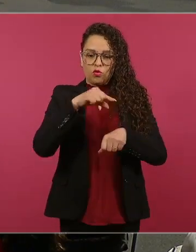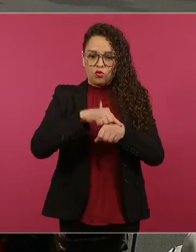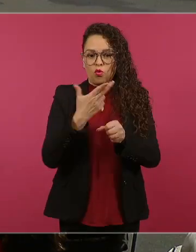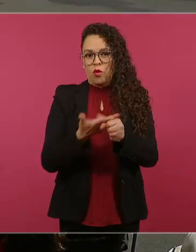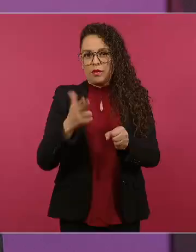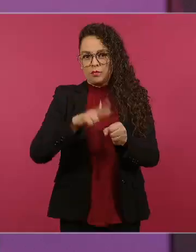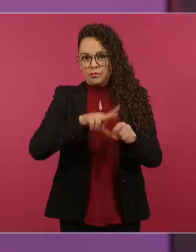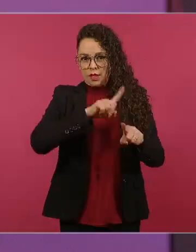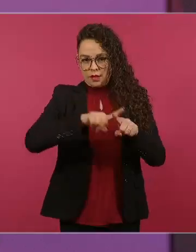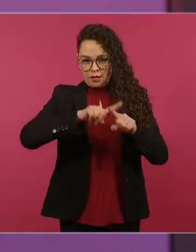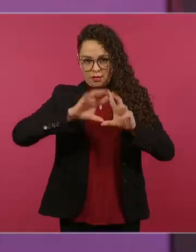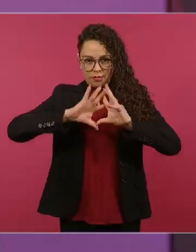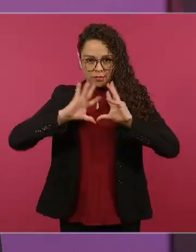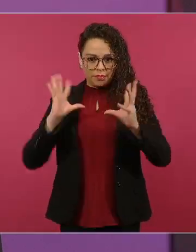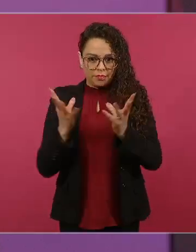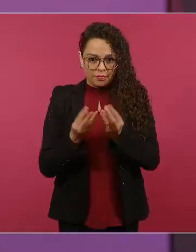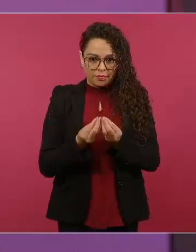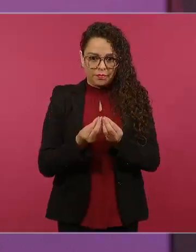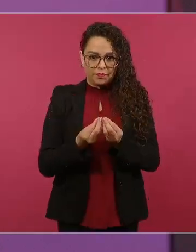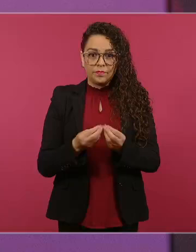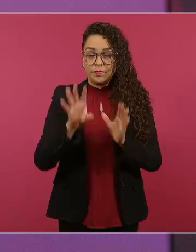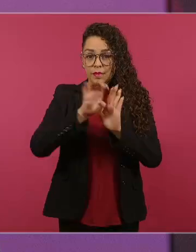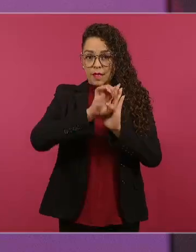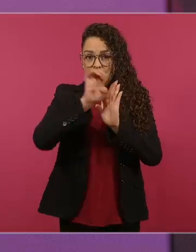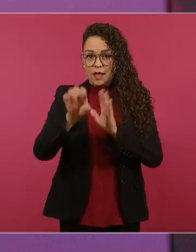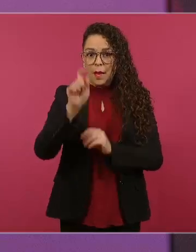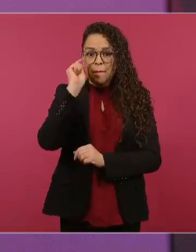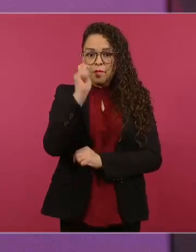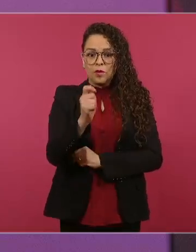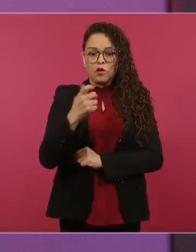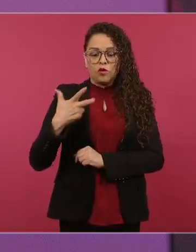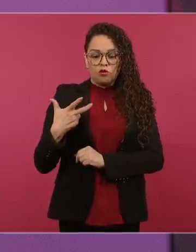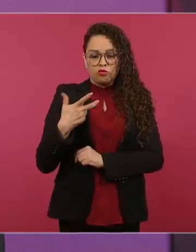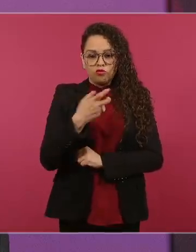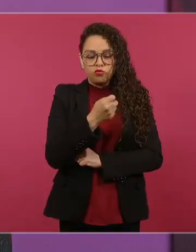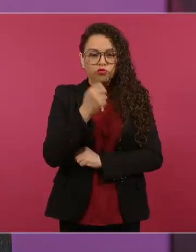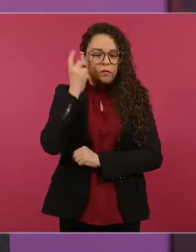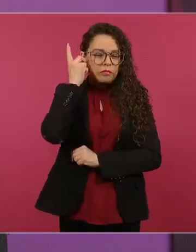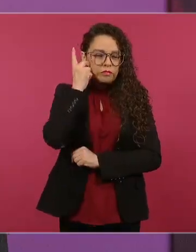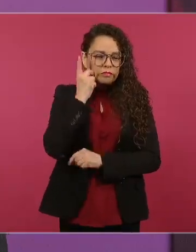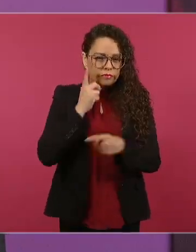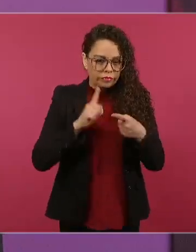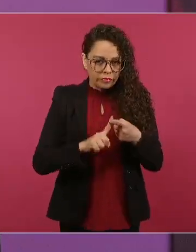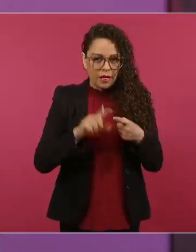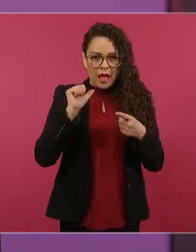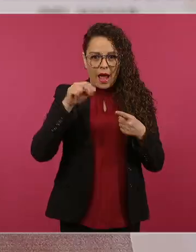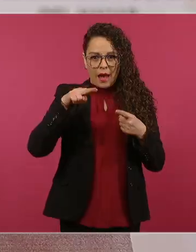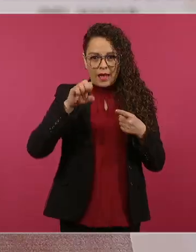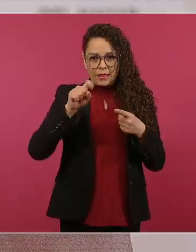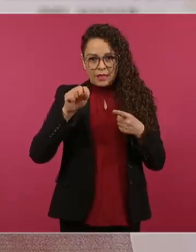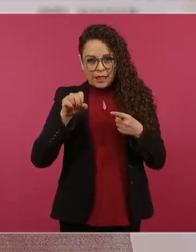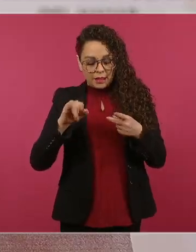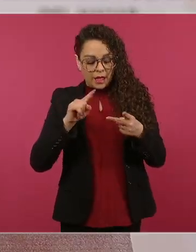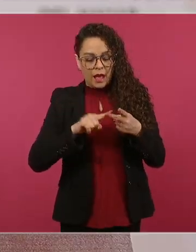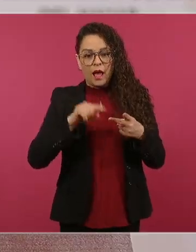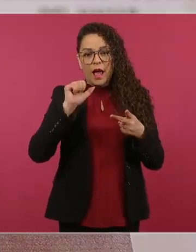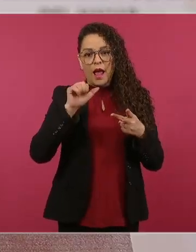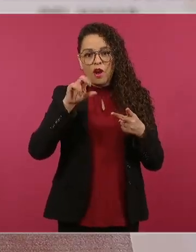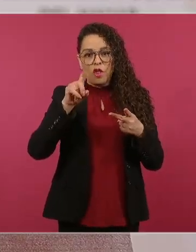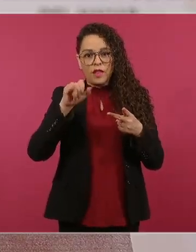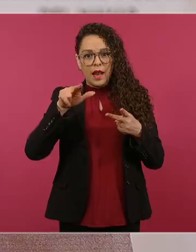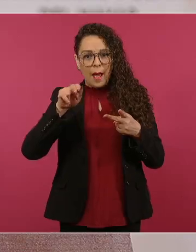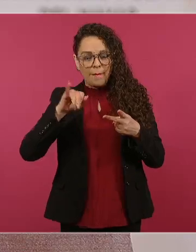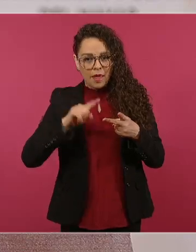que ver con los servicios de anestesia y de hemodinamia, ¿no? A partir de los cuales hemos realizado compra de